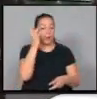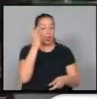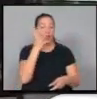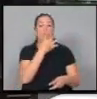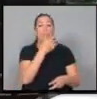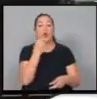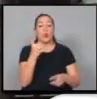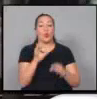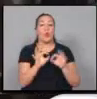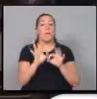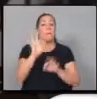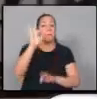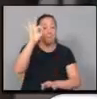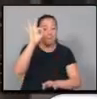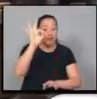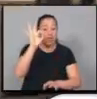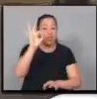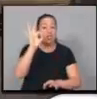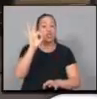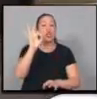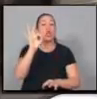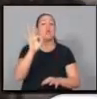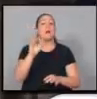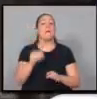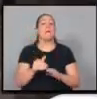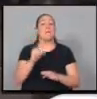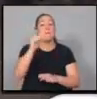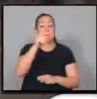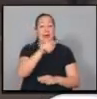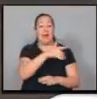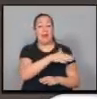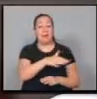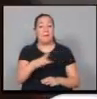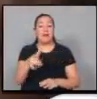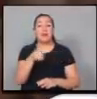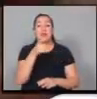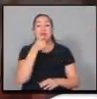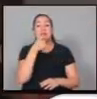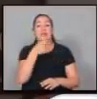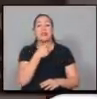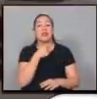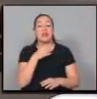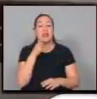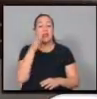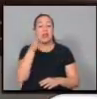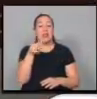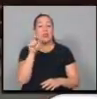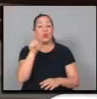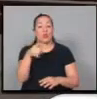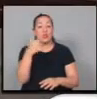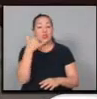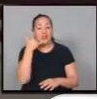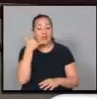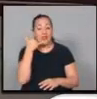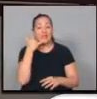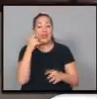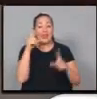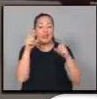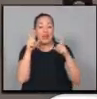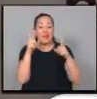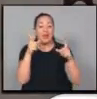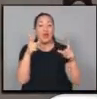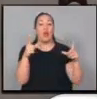41 metros de altura sobre el nivel del mar. ¿Qué significa esto? Que si uno quiere ir con su teléfono, con su cámara de fotos, a